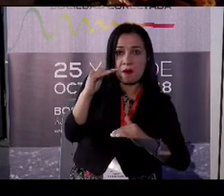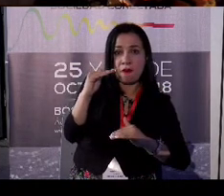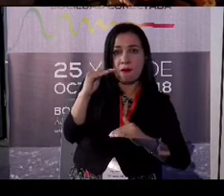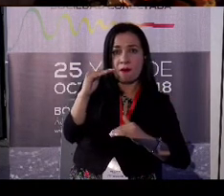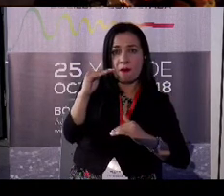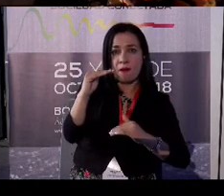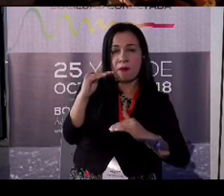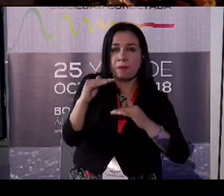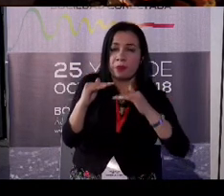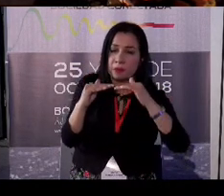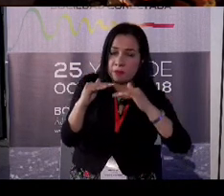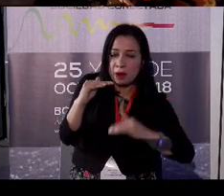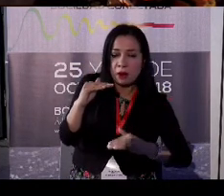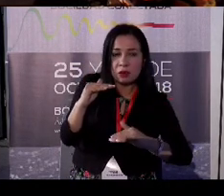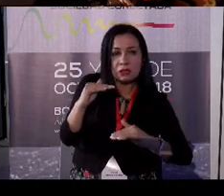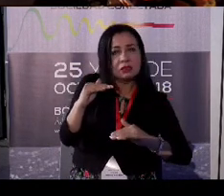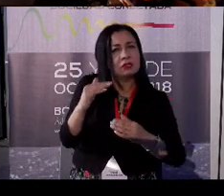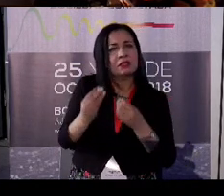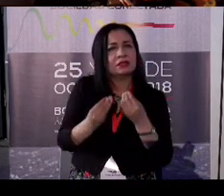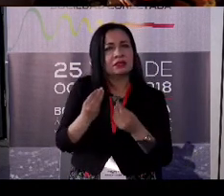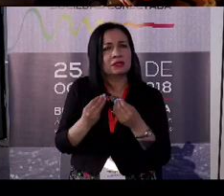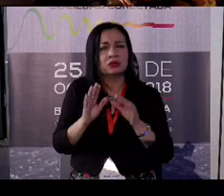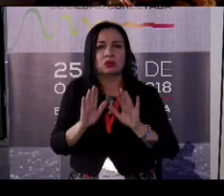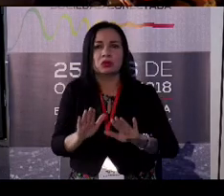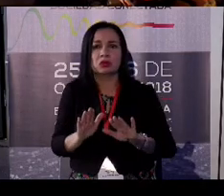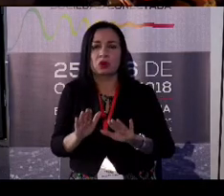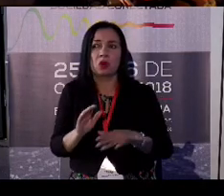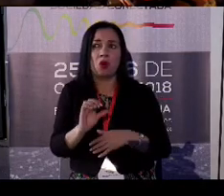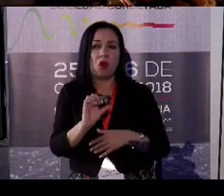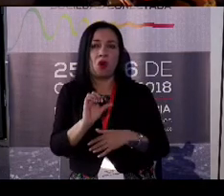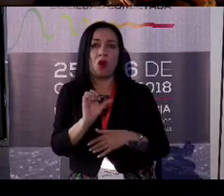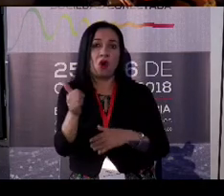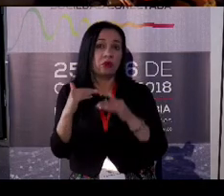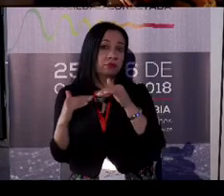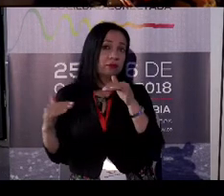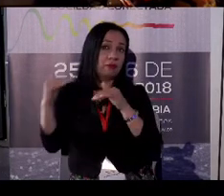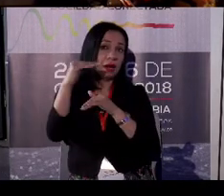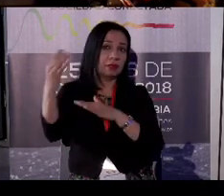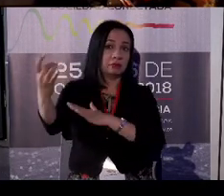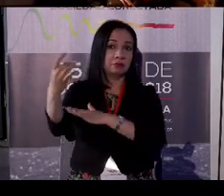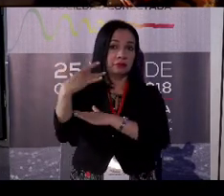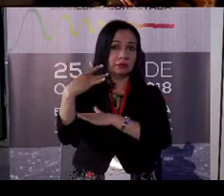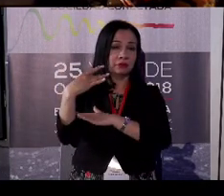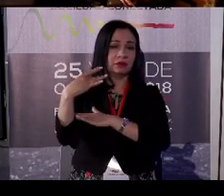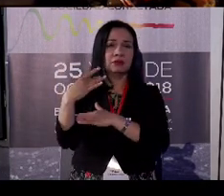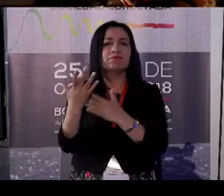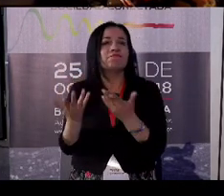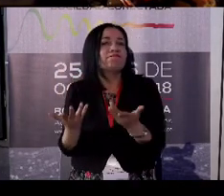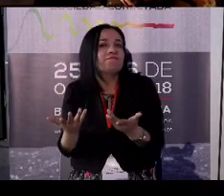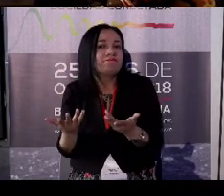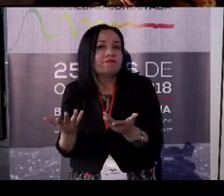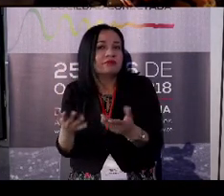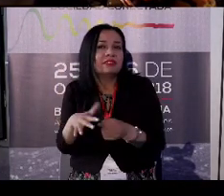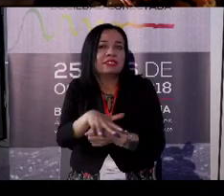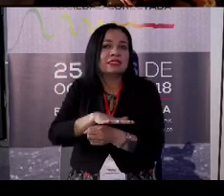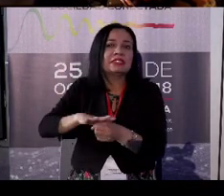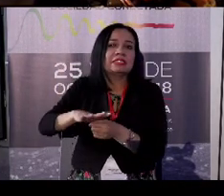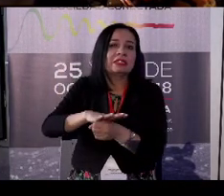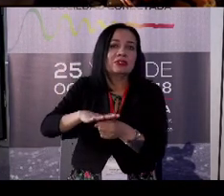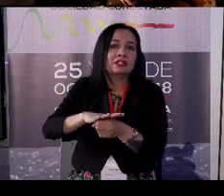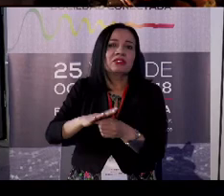Si se va por debajo y resulta que hay alguien que está un poco más arriba de usted, ¿qué pasaría en ese caso?